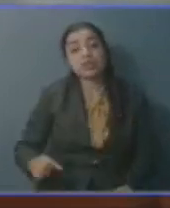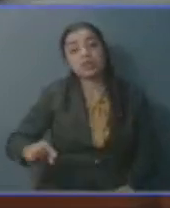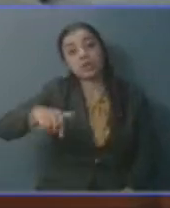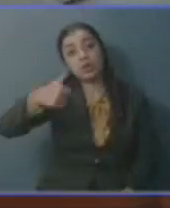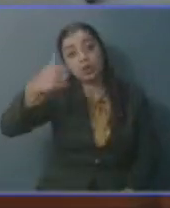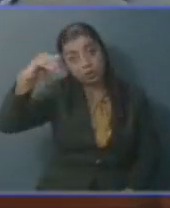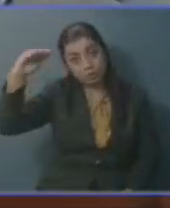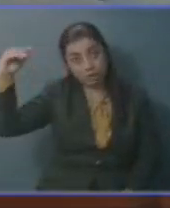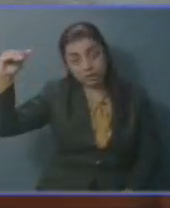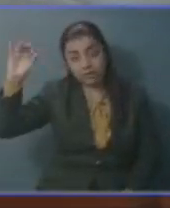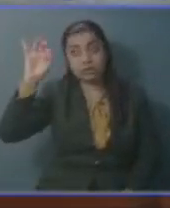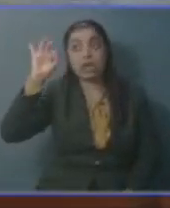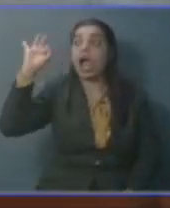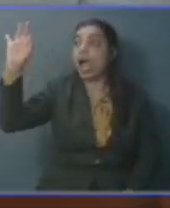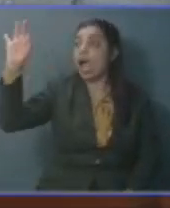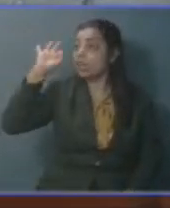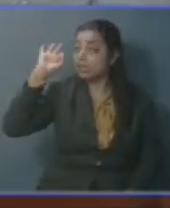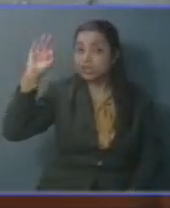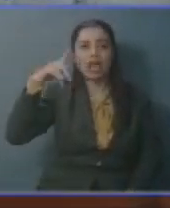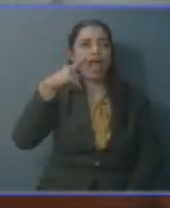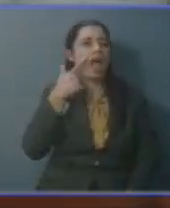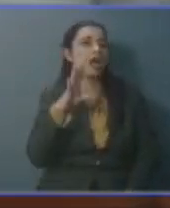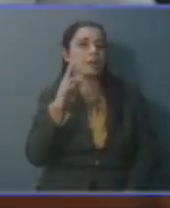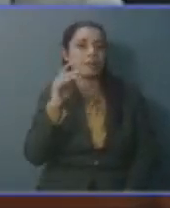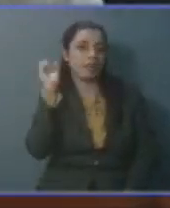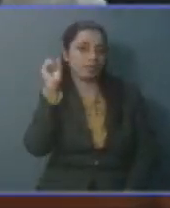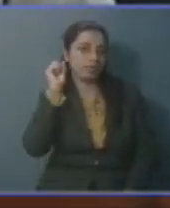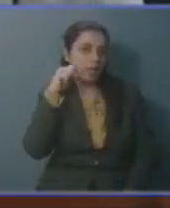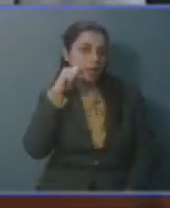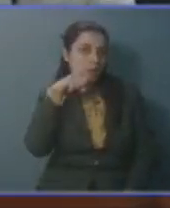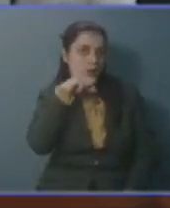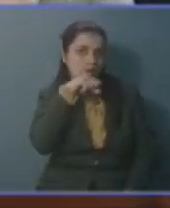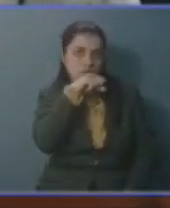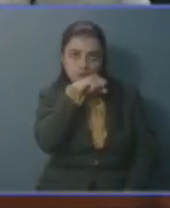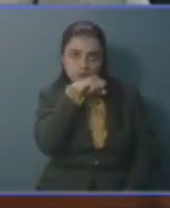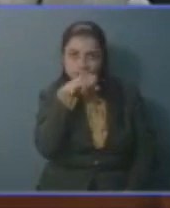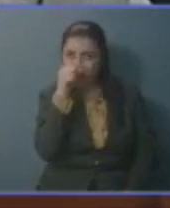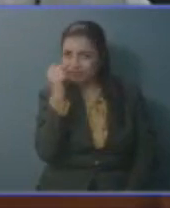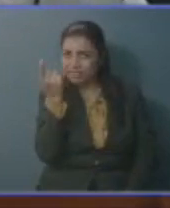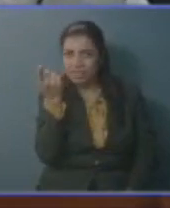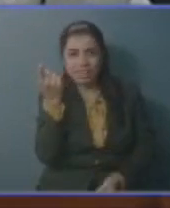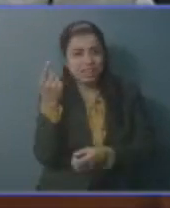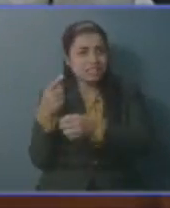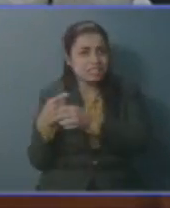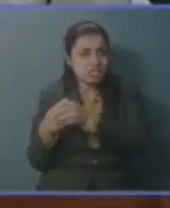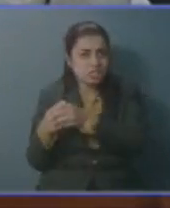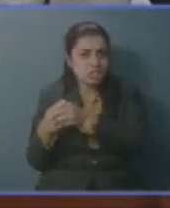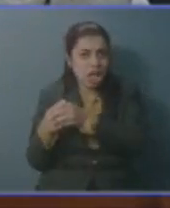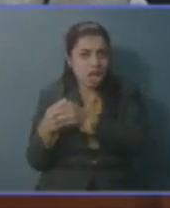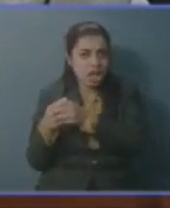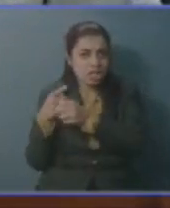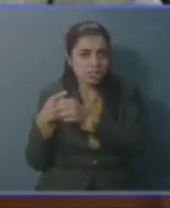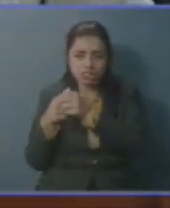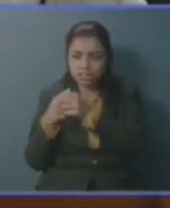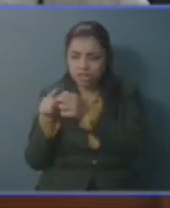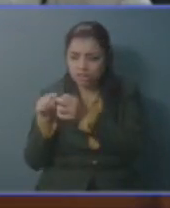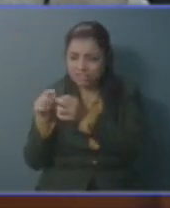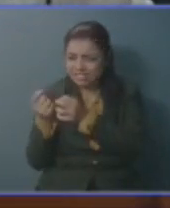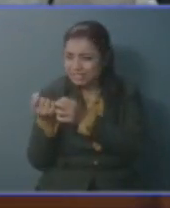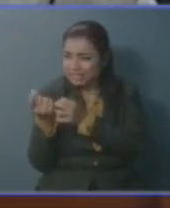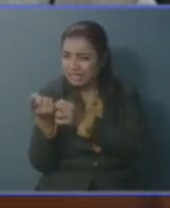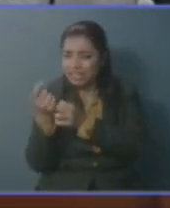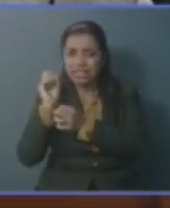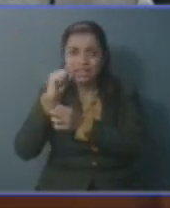países como por ejemplo Taiwán, muy cercano a la China continental, muy cercano